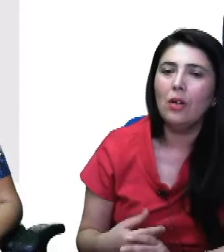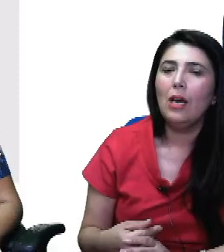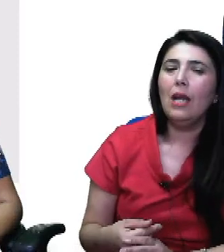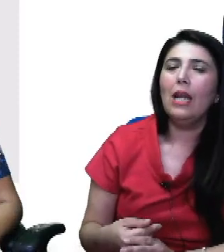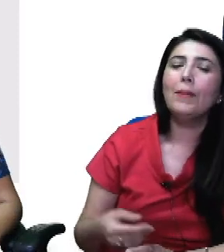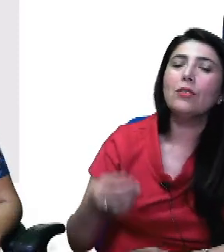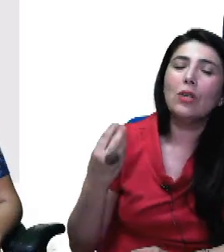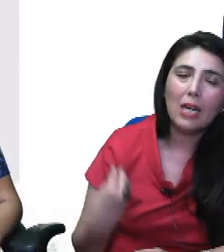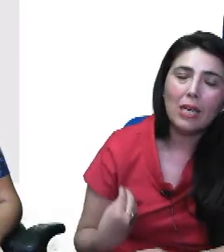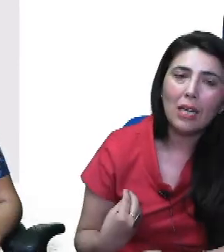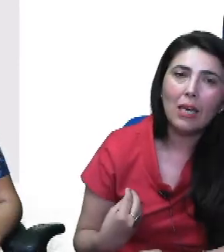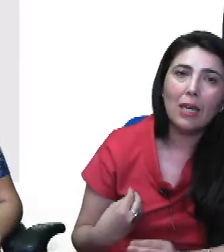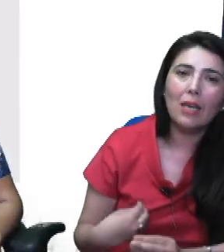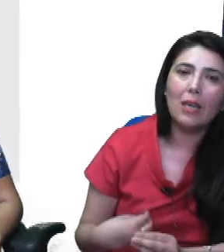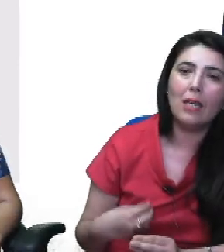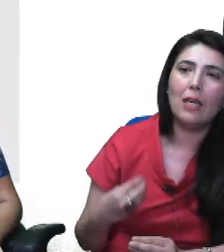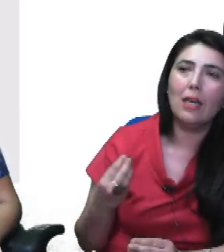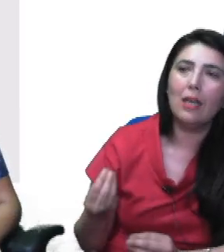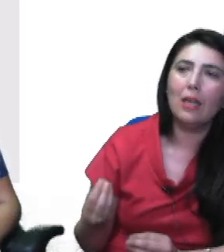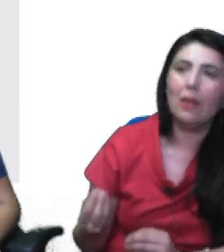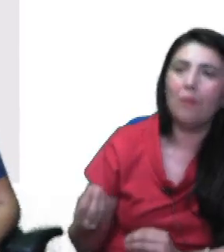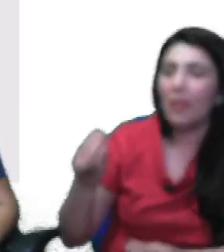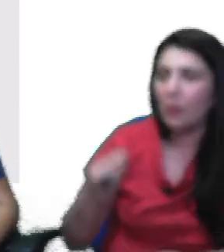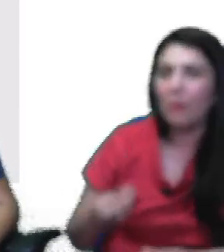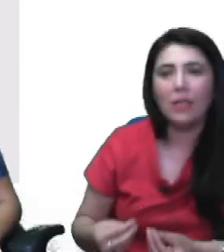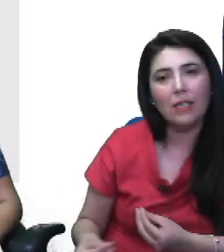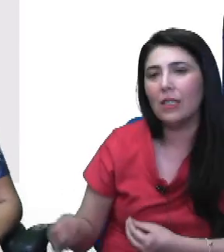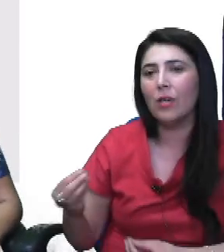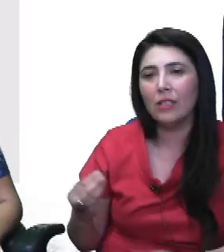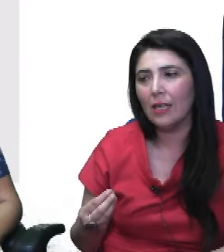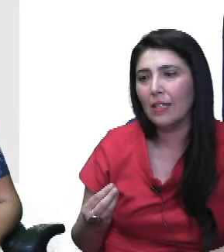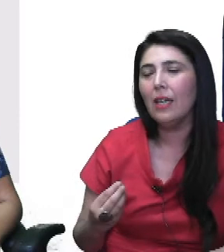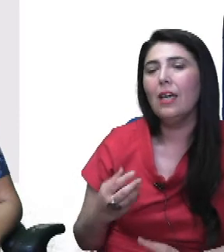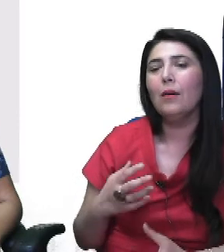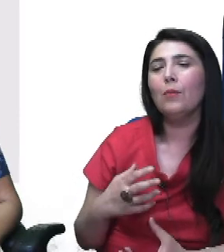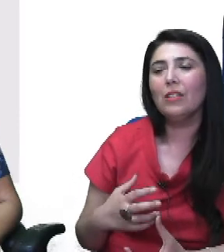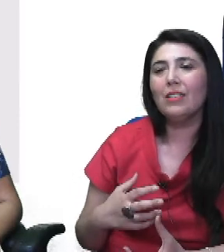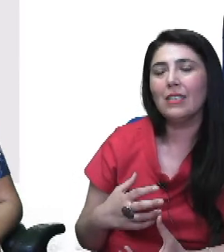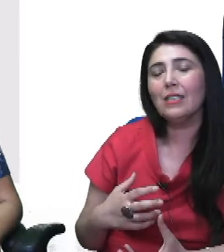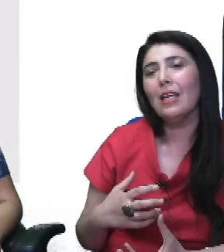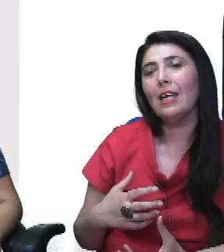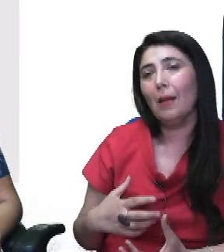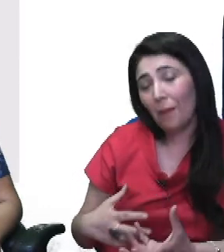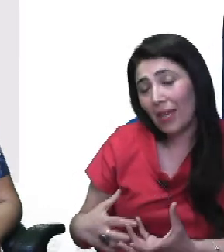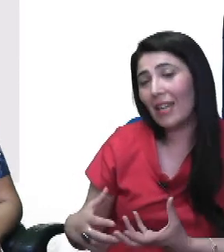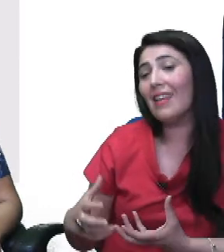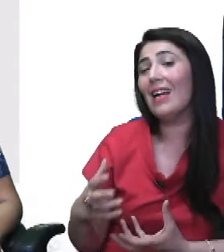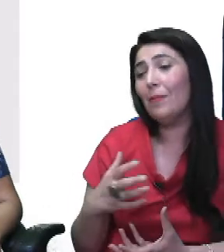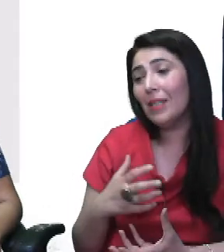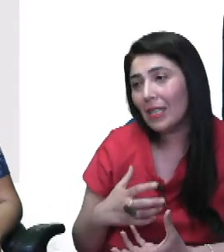¿cierto? Las personas que vivimos emergencias o desastres, muchas veces